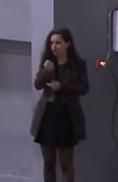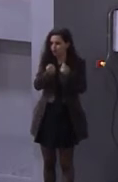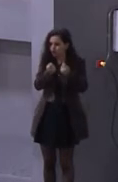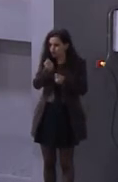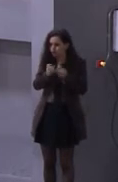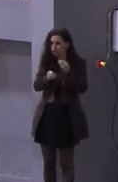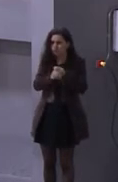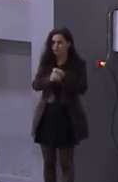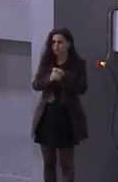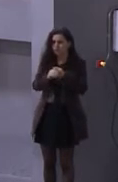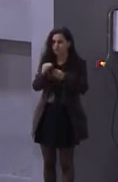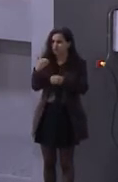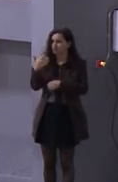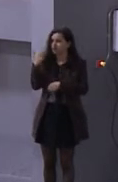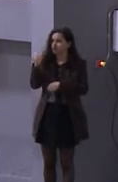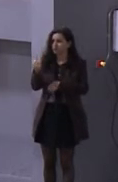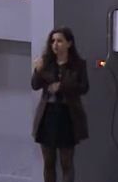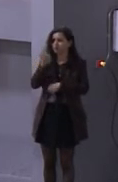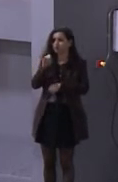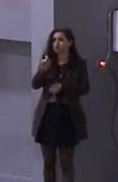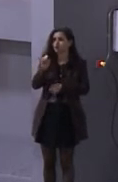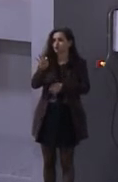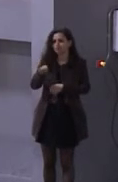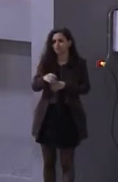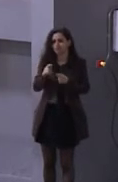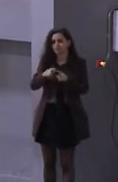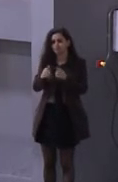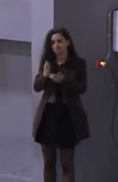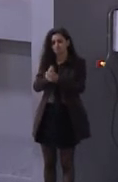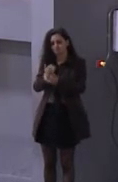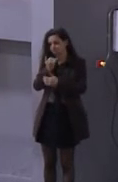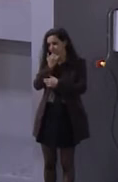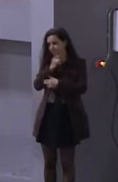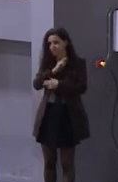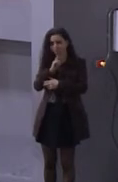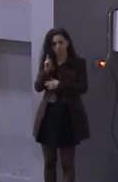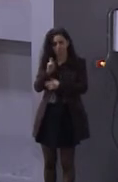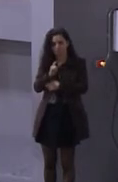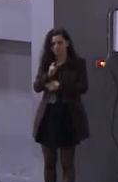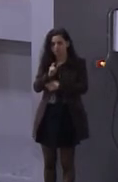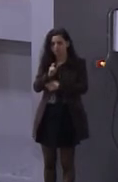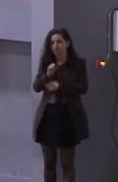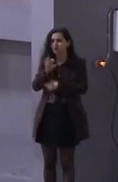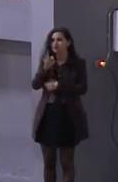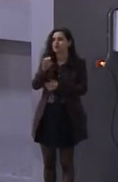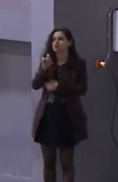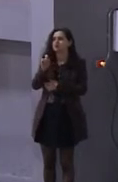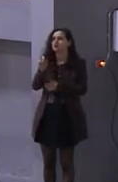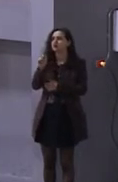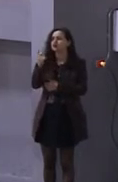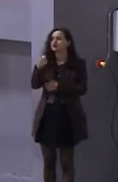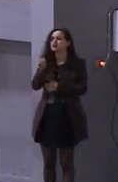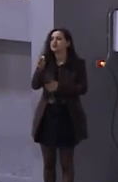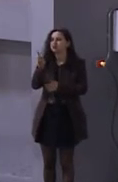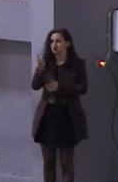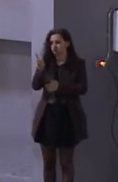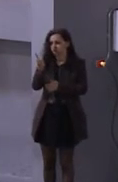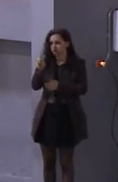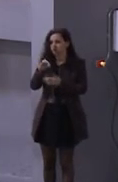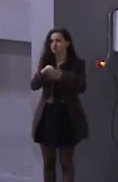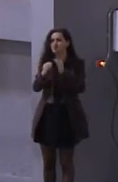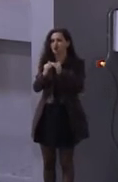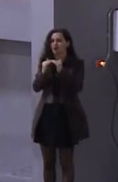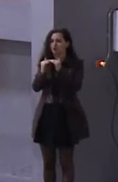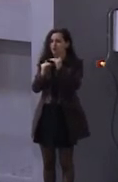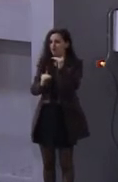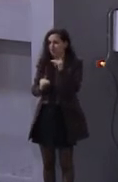tendencia histórica estaba en 3.3, resulta que no fue así, quedó en 3.18, o sea, estuvo por debajo de la